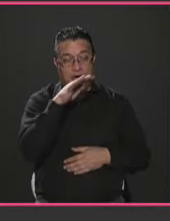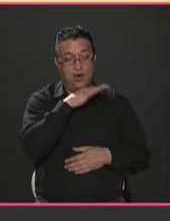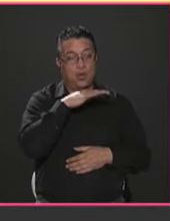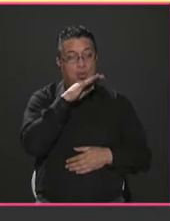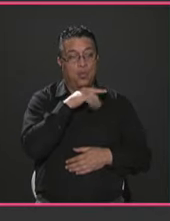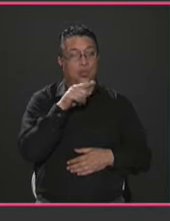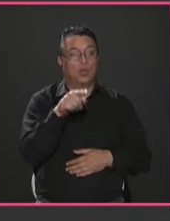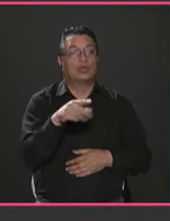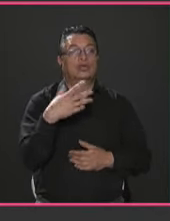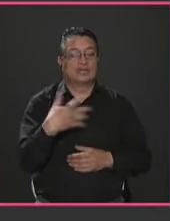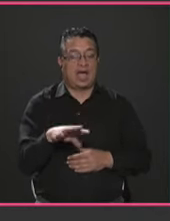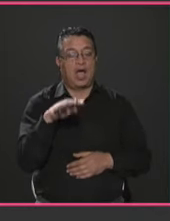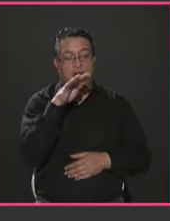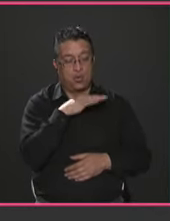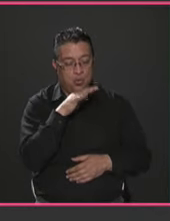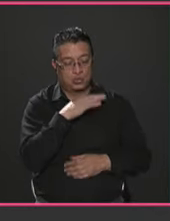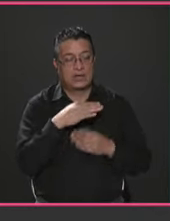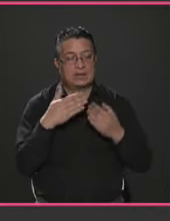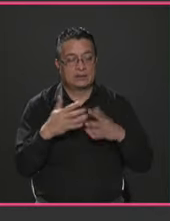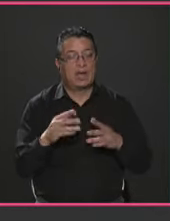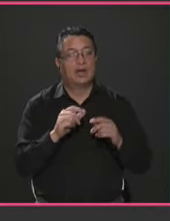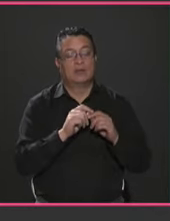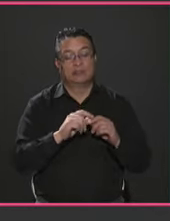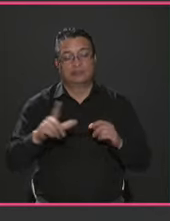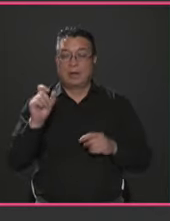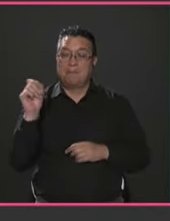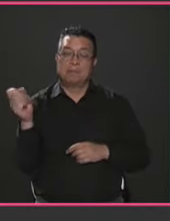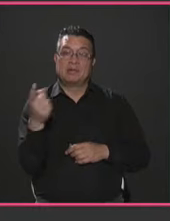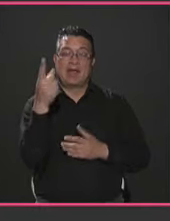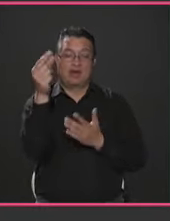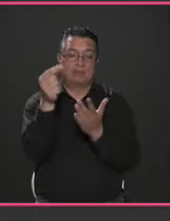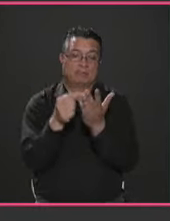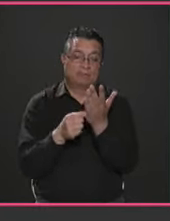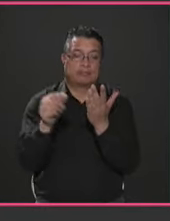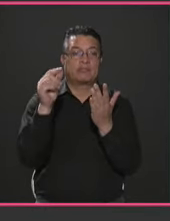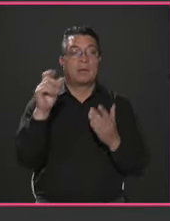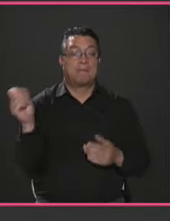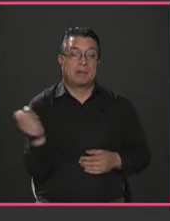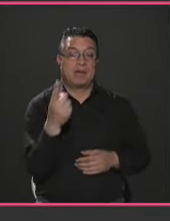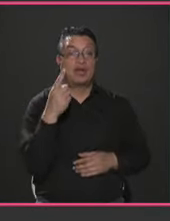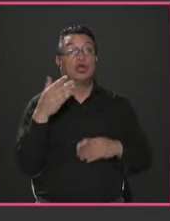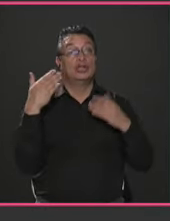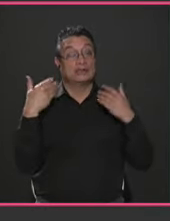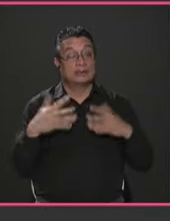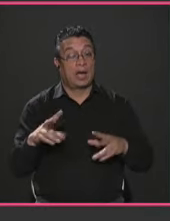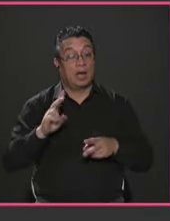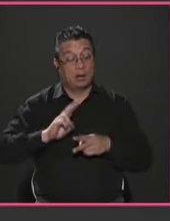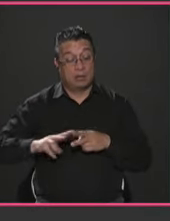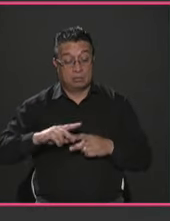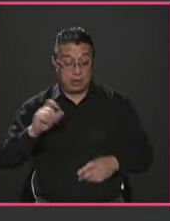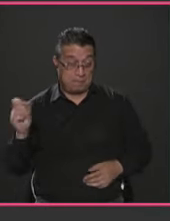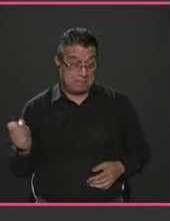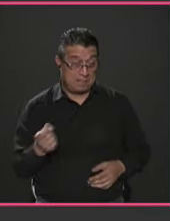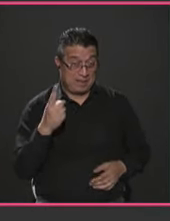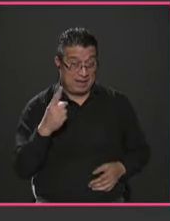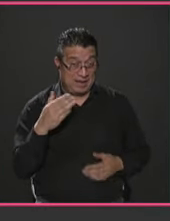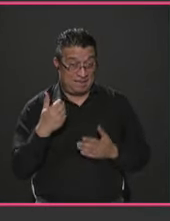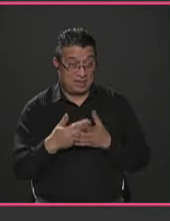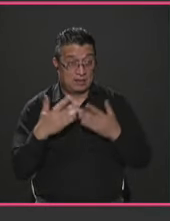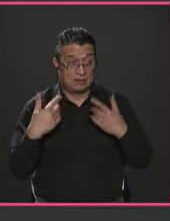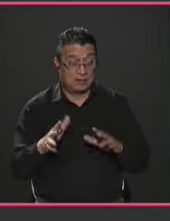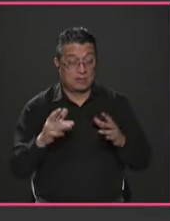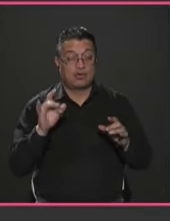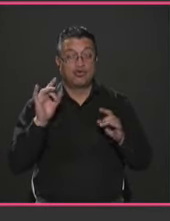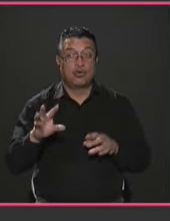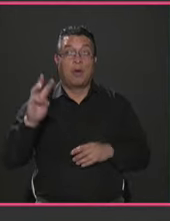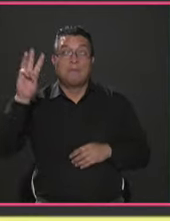y se y se han utilizado desde que se produjo el primer resultado como ven producimos en una primera instancia para el aplo